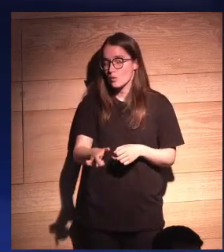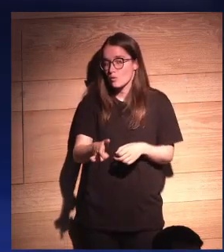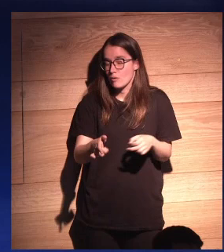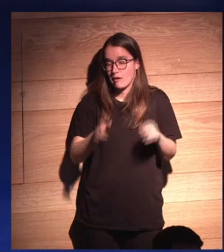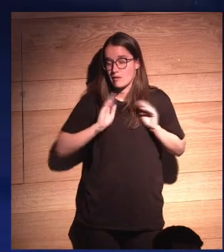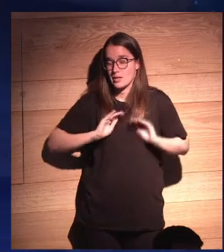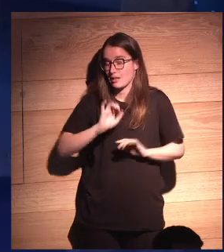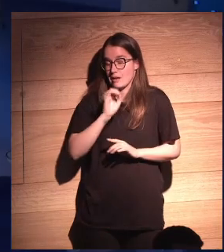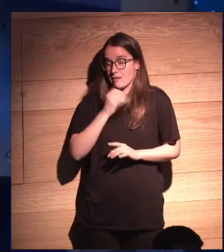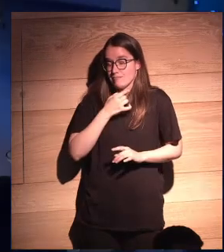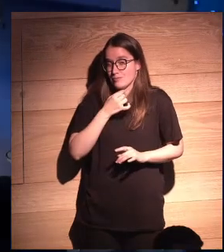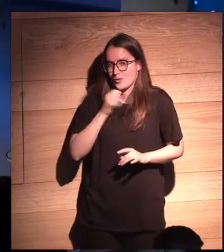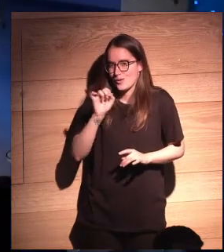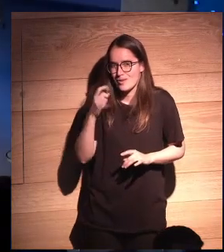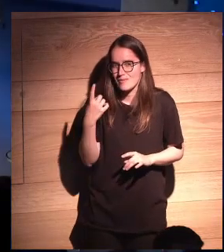más me divierten.